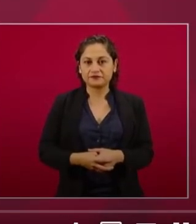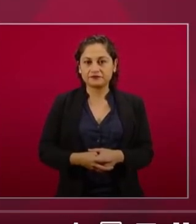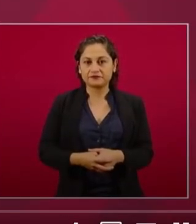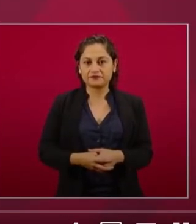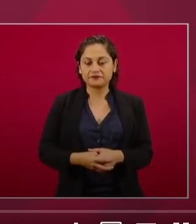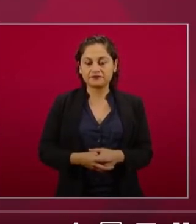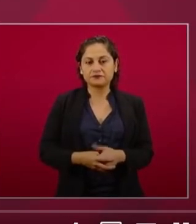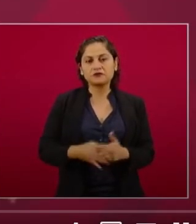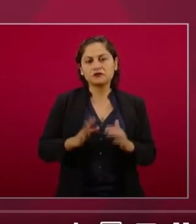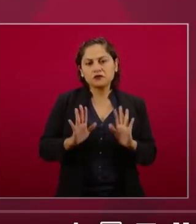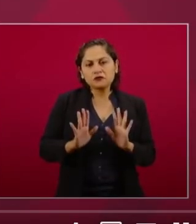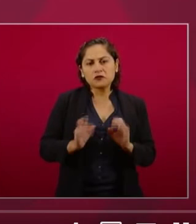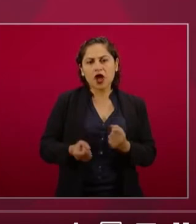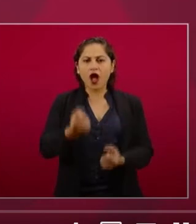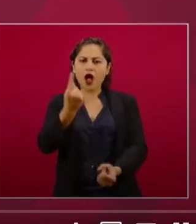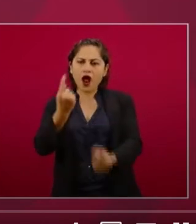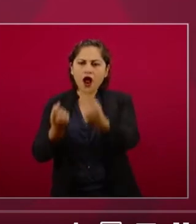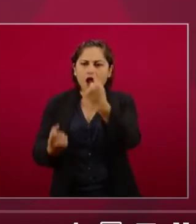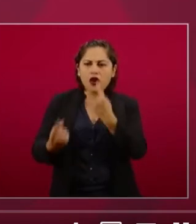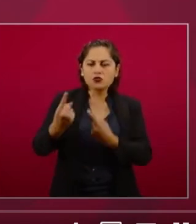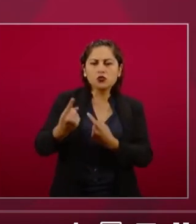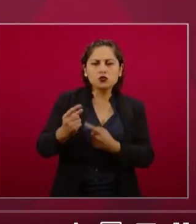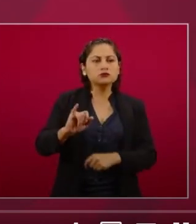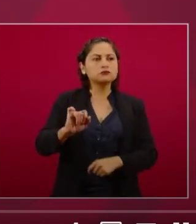otros a favor.